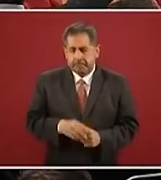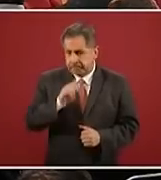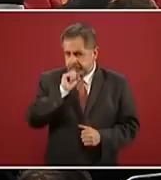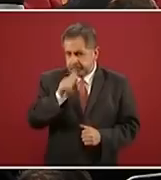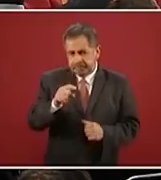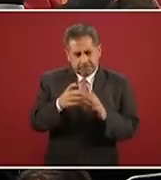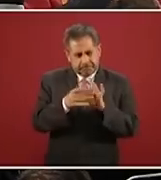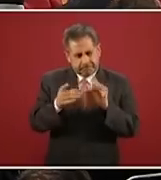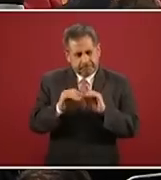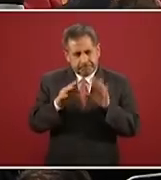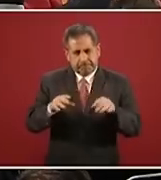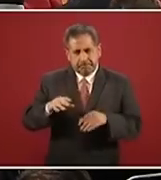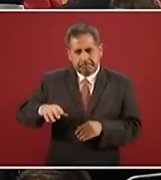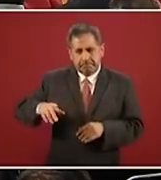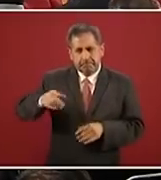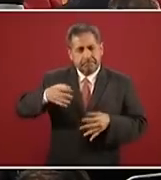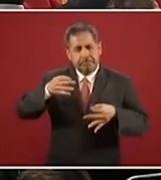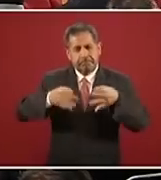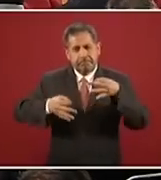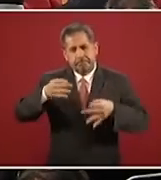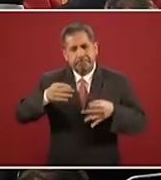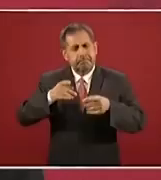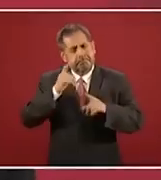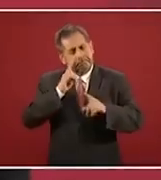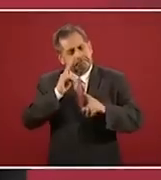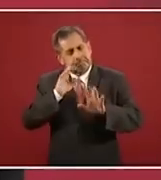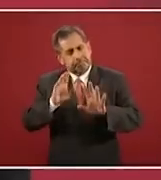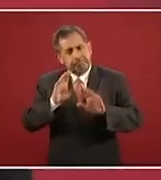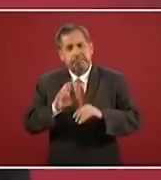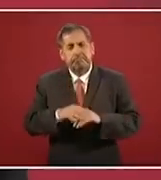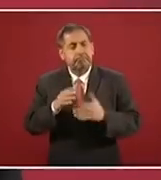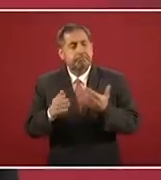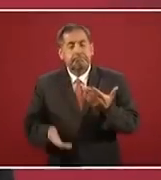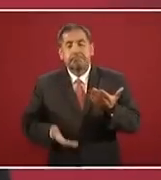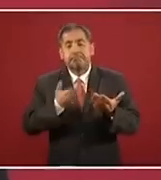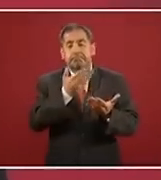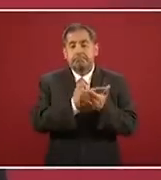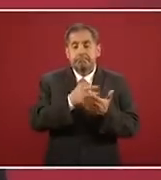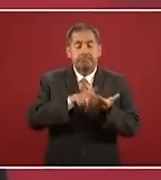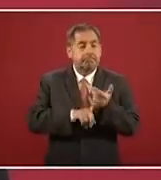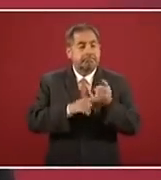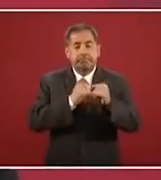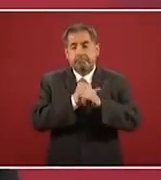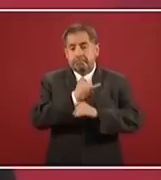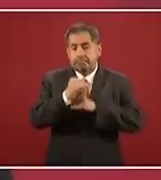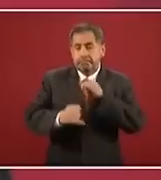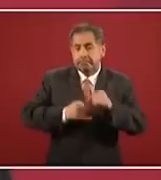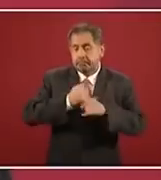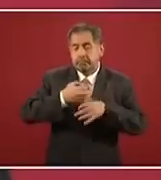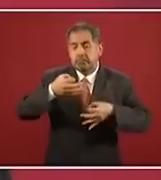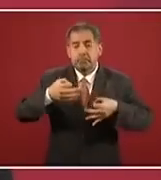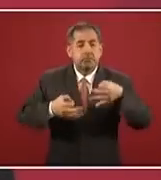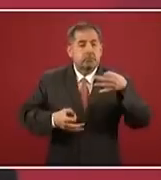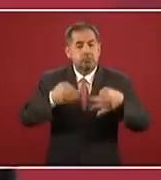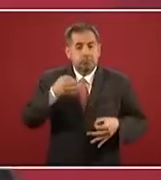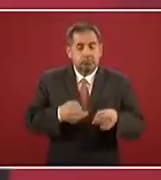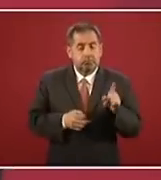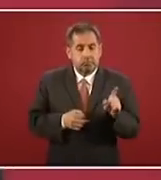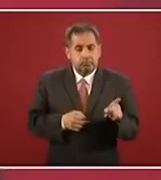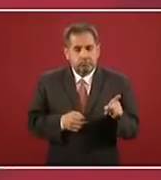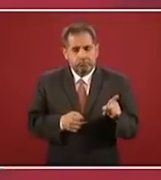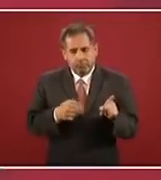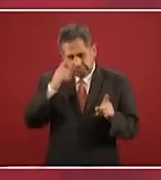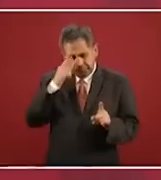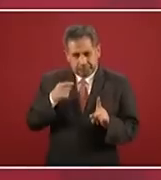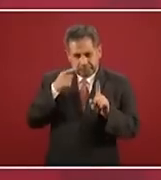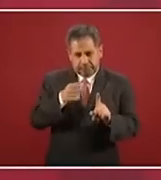precisar porque me he preguntado de la corte de penas vamos a presentar el recurso el recurso en la corte internacional de justicia que creo que